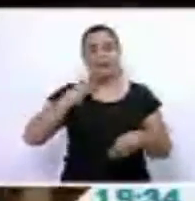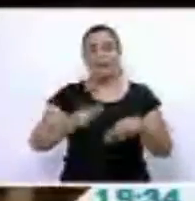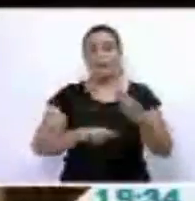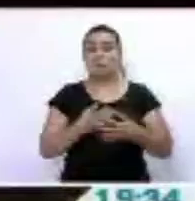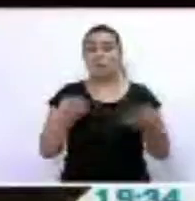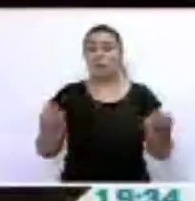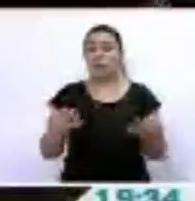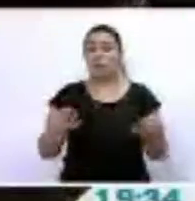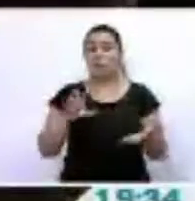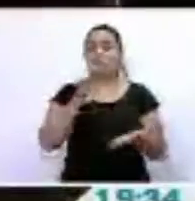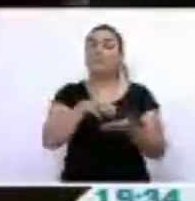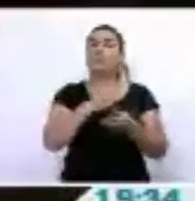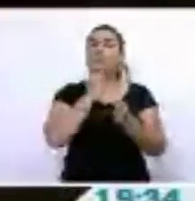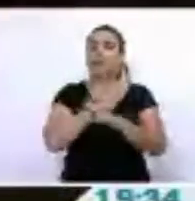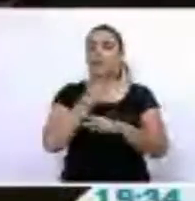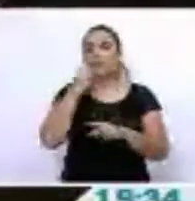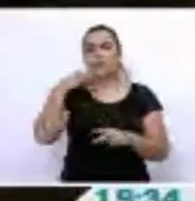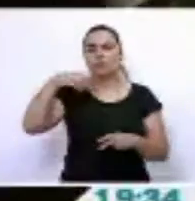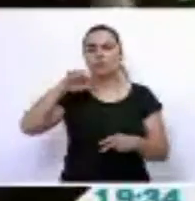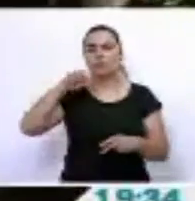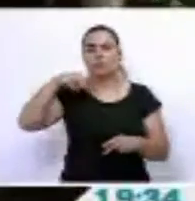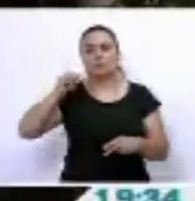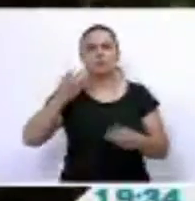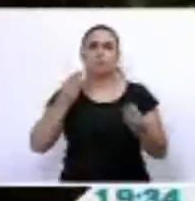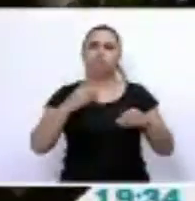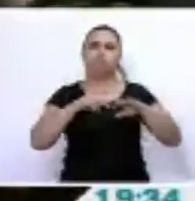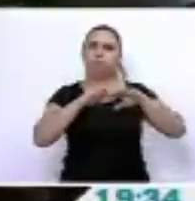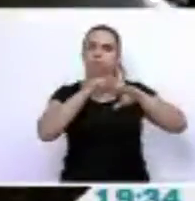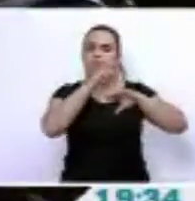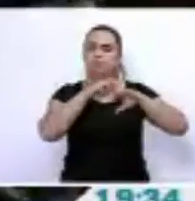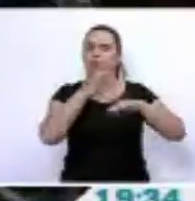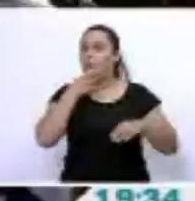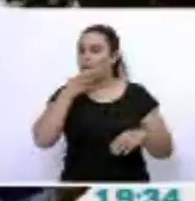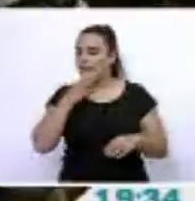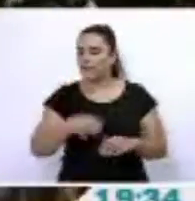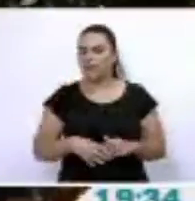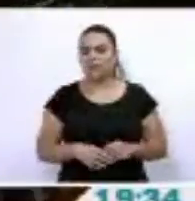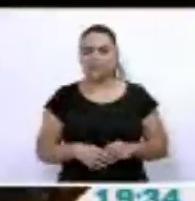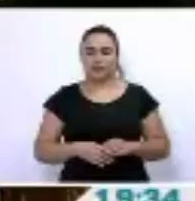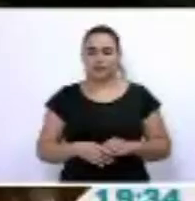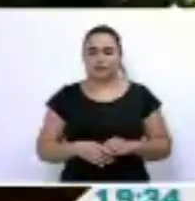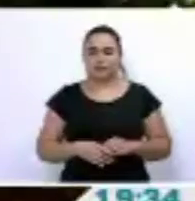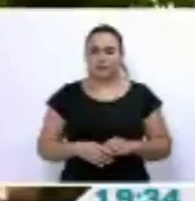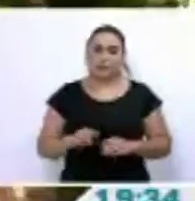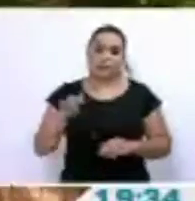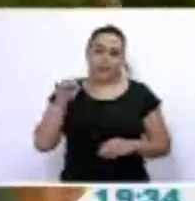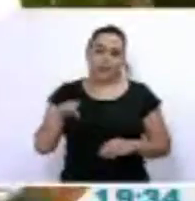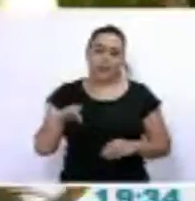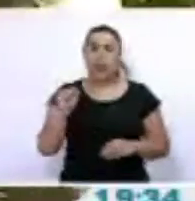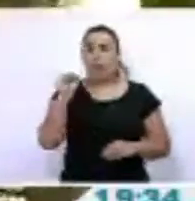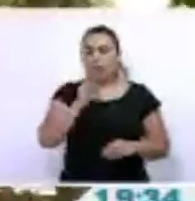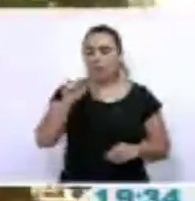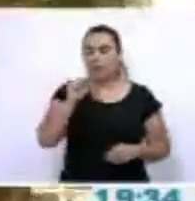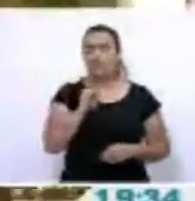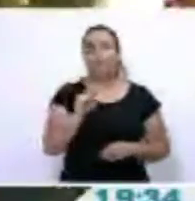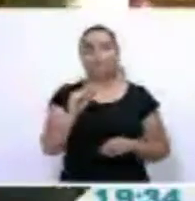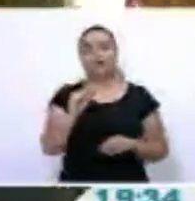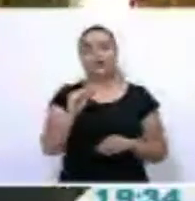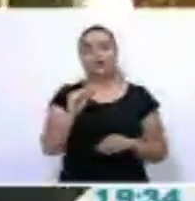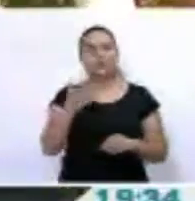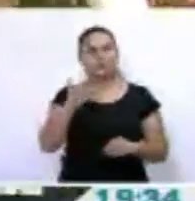silvestre. Noemí, muy buenas tardes, espérate, subo por aquí. Vaya, cuántas escaleras. Hola. Buenas tardes, Noemí. Muy buenas tardes, respira, mano. ¿Qué tal? Aquí hacéis conciertos, monólogos,